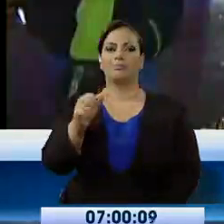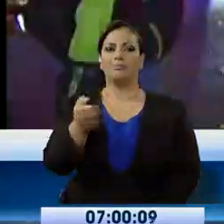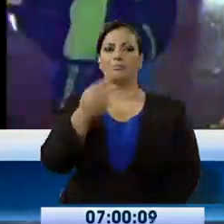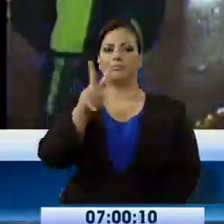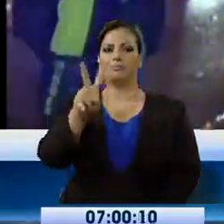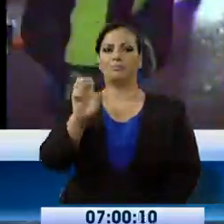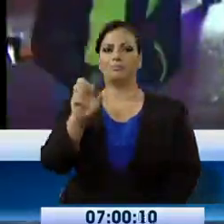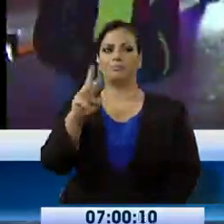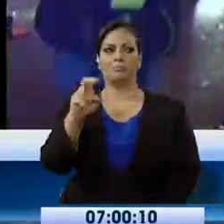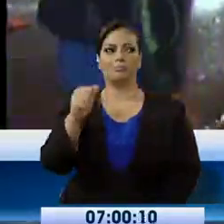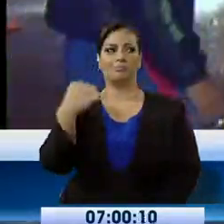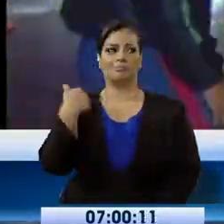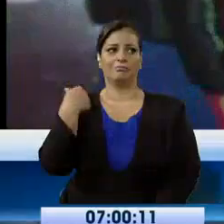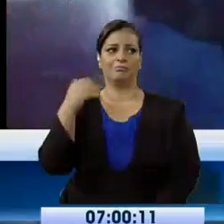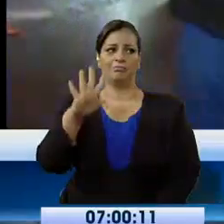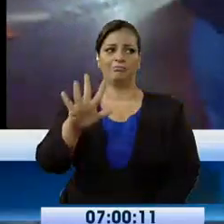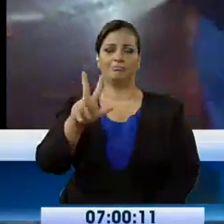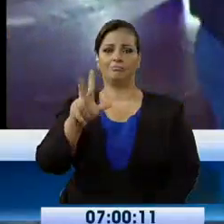años.